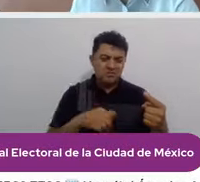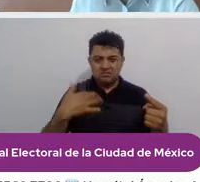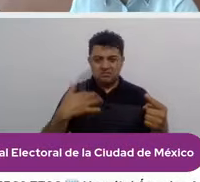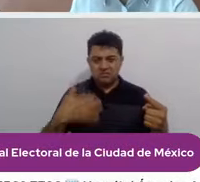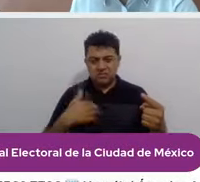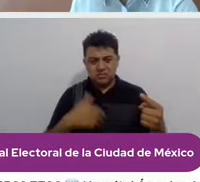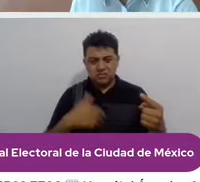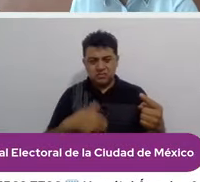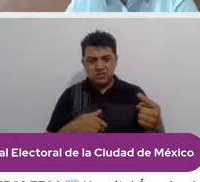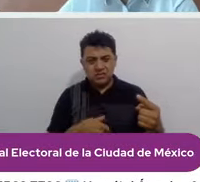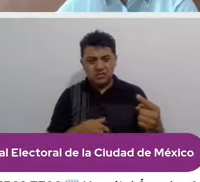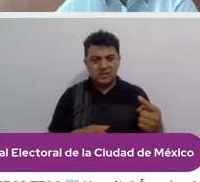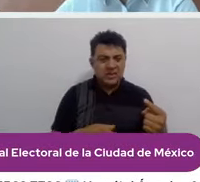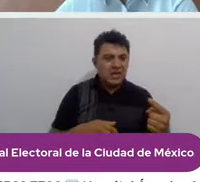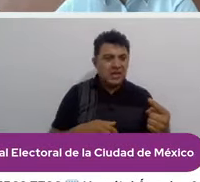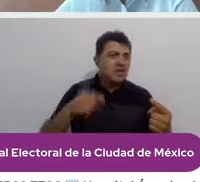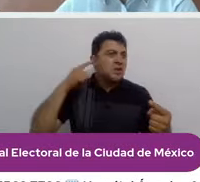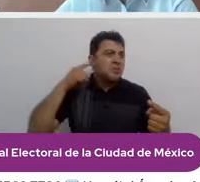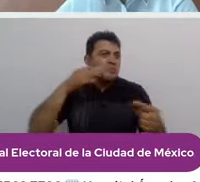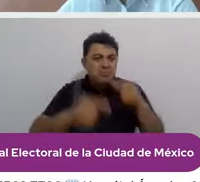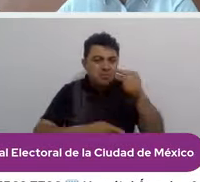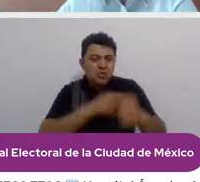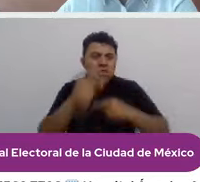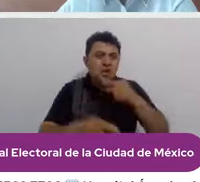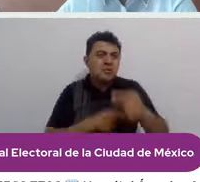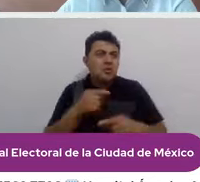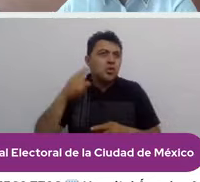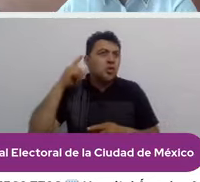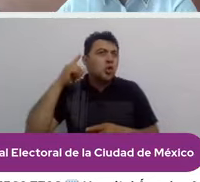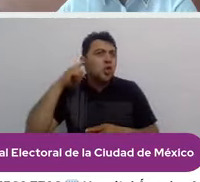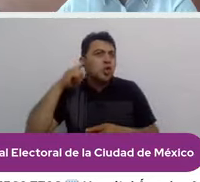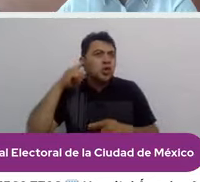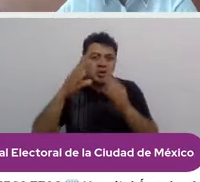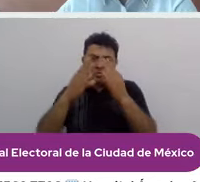ser potencialmente curable, ¿sí? En lo que les decía,